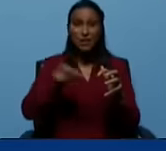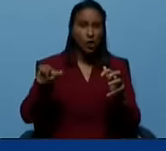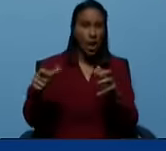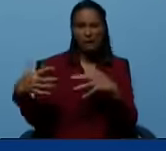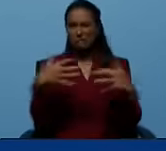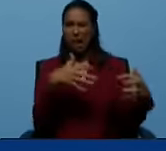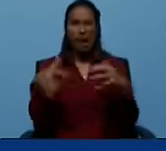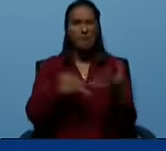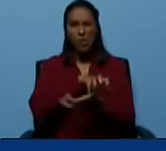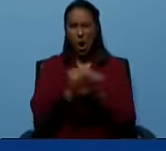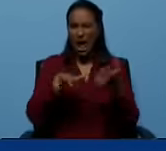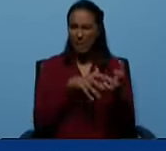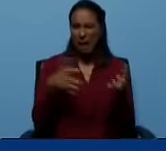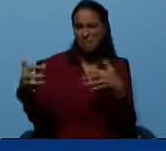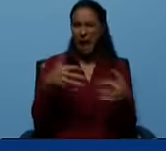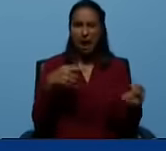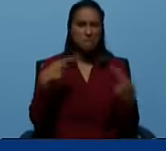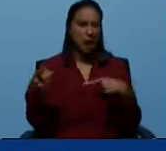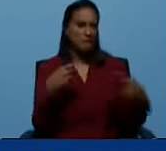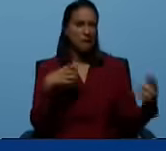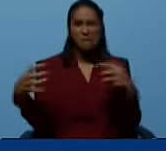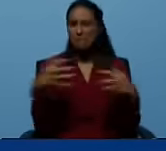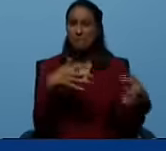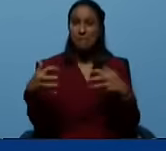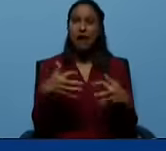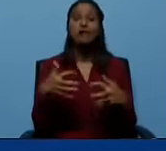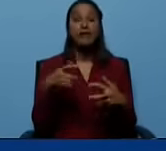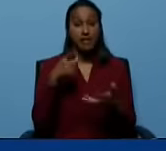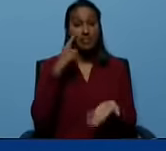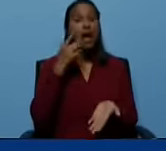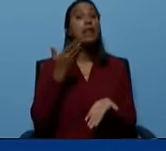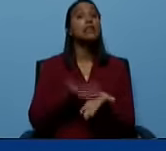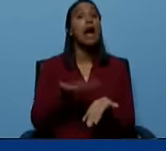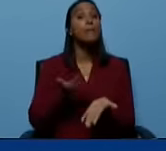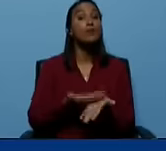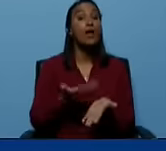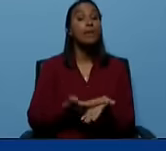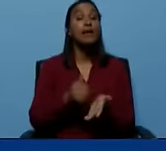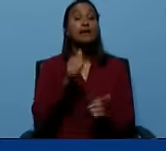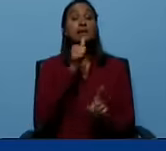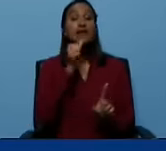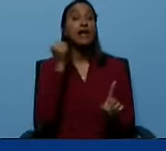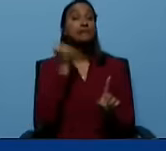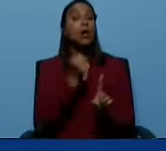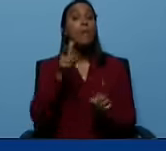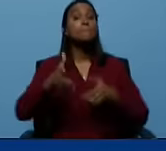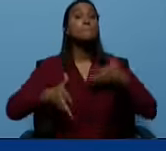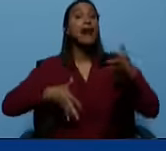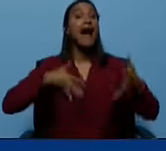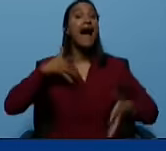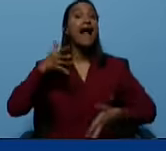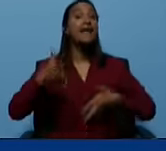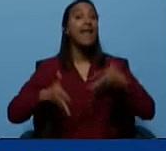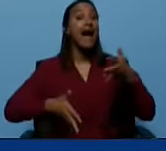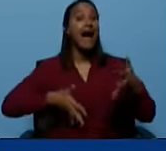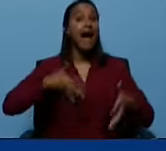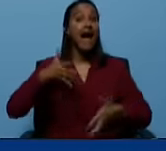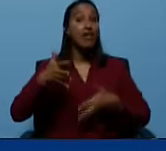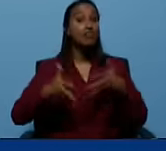están las pruebas técnicas, fueron asesinados por los malandros, los delincuentes que